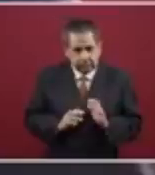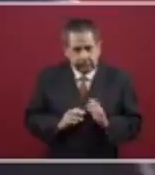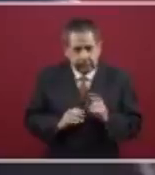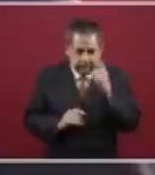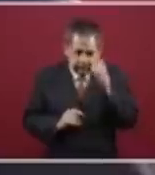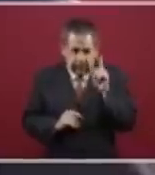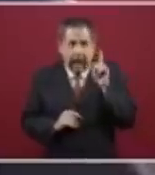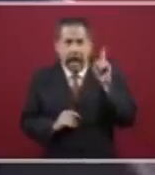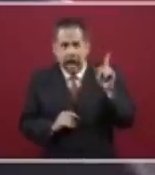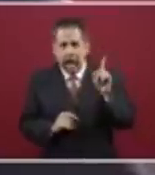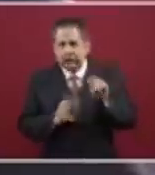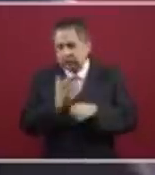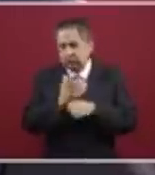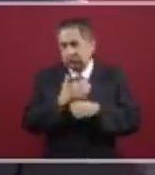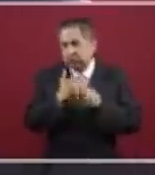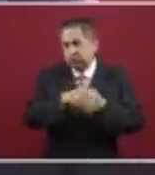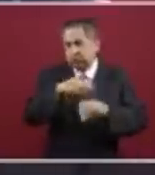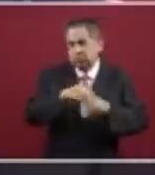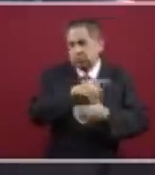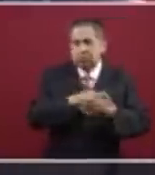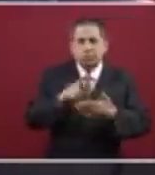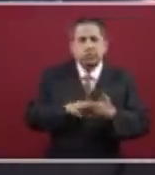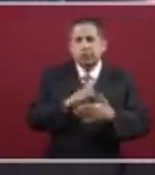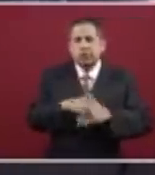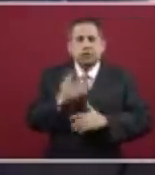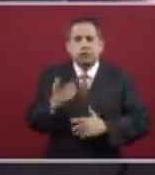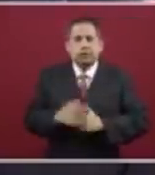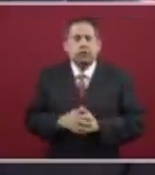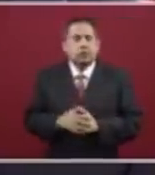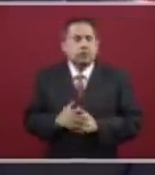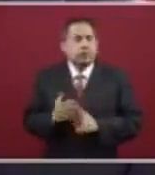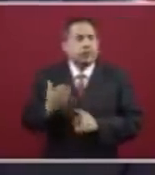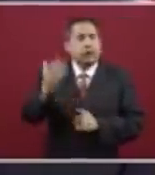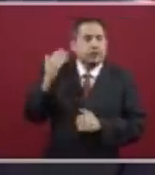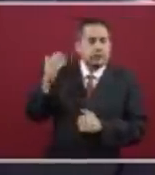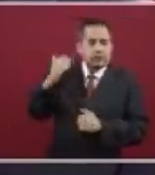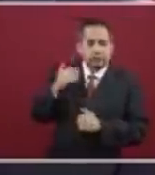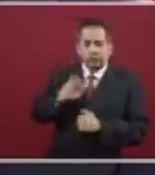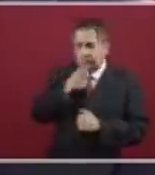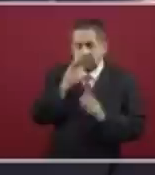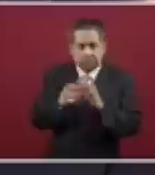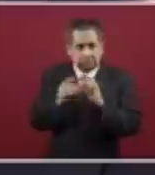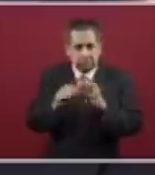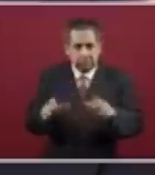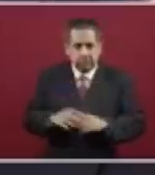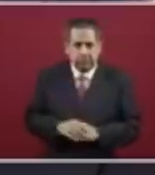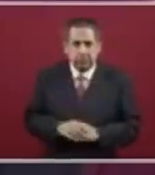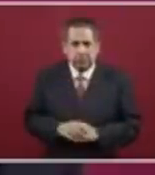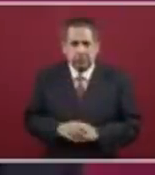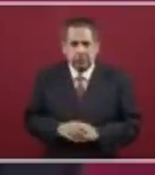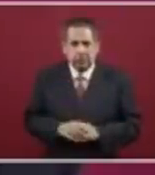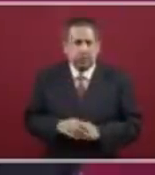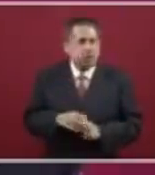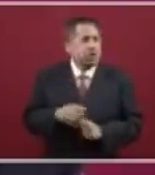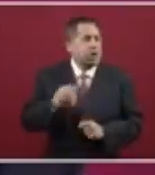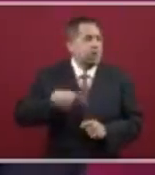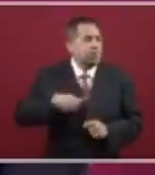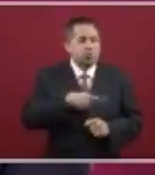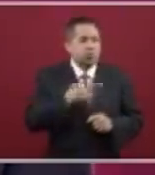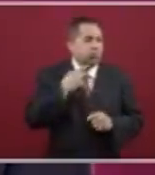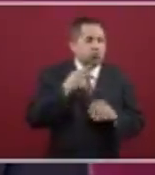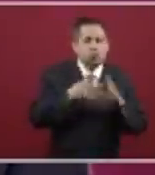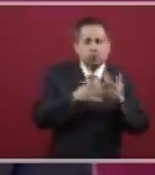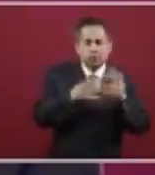referente, porque antes decían los economistas o los